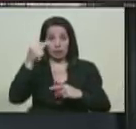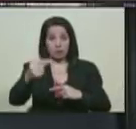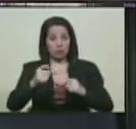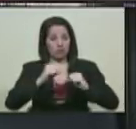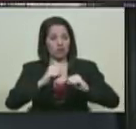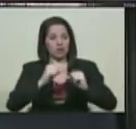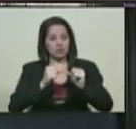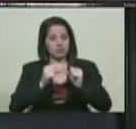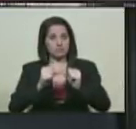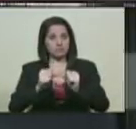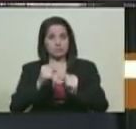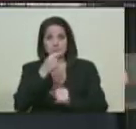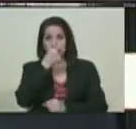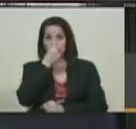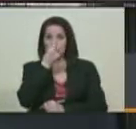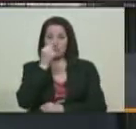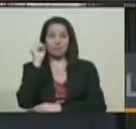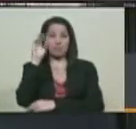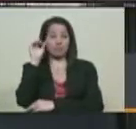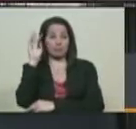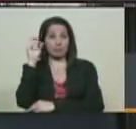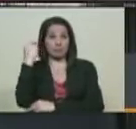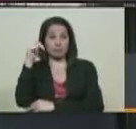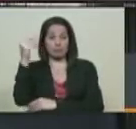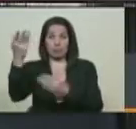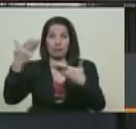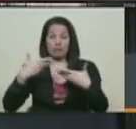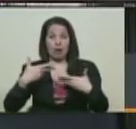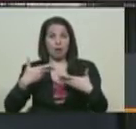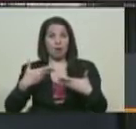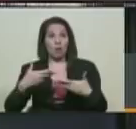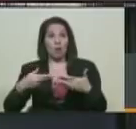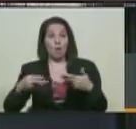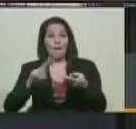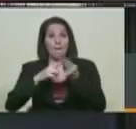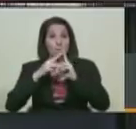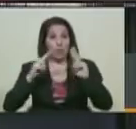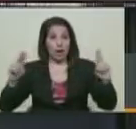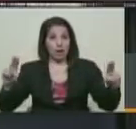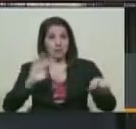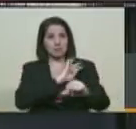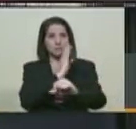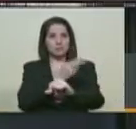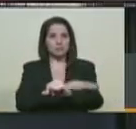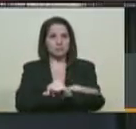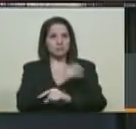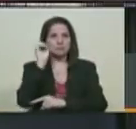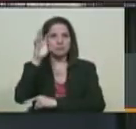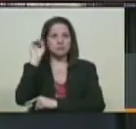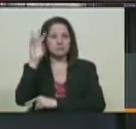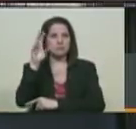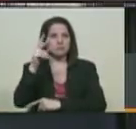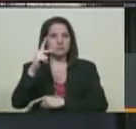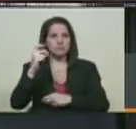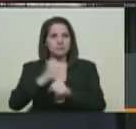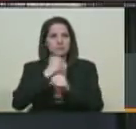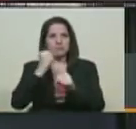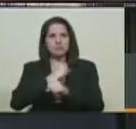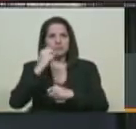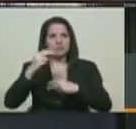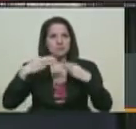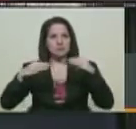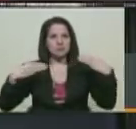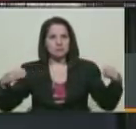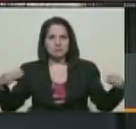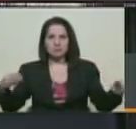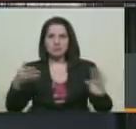La Asamblea Nacional Constituyente trajo la paz, trajo el poder constituyente, el poder del pueblo. La Asamblea